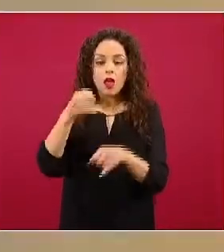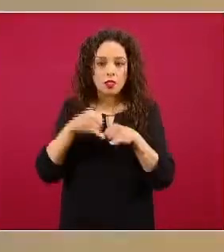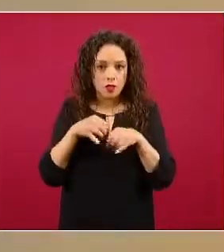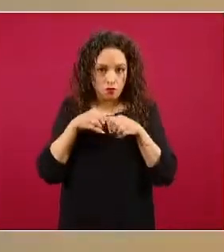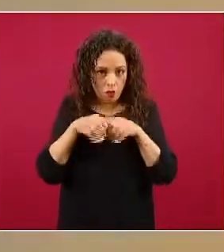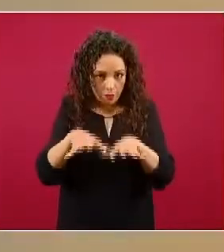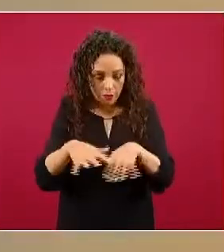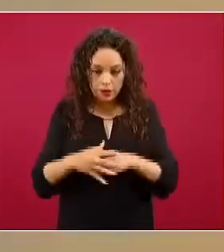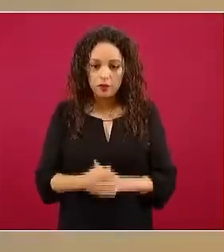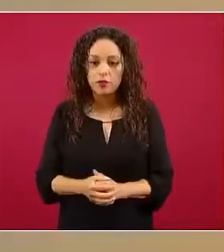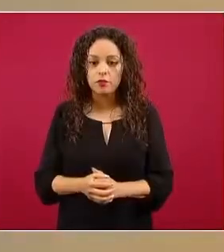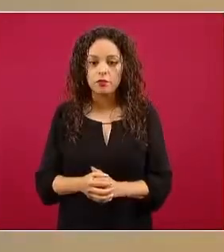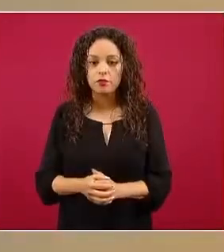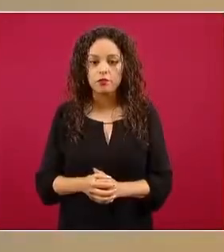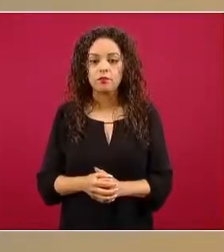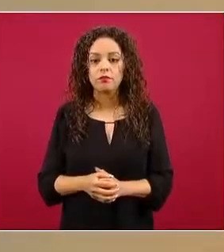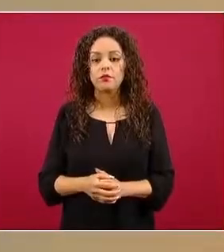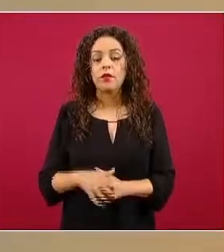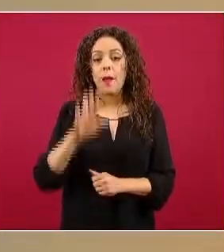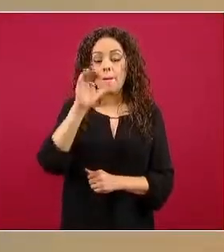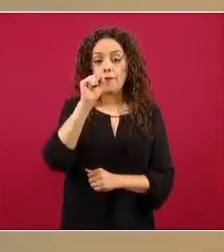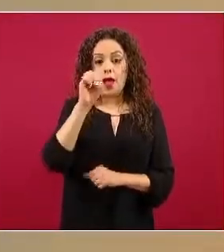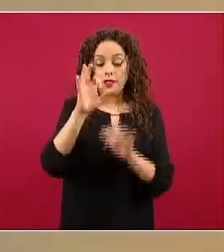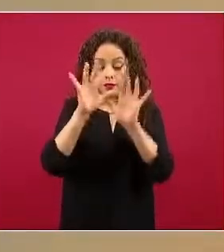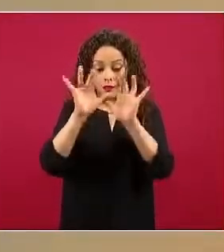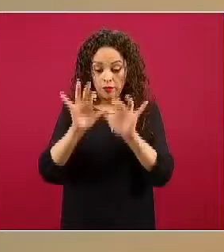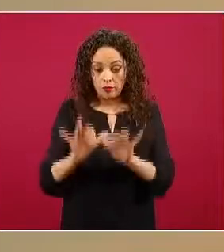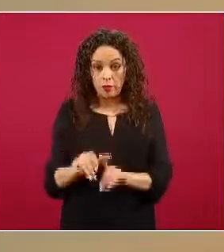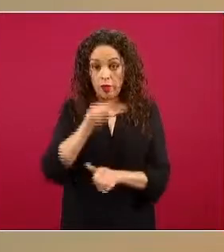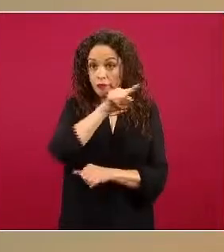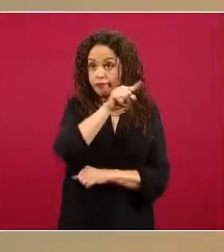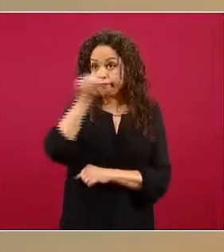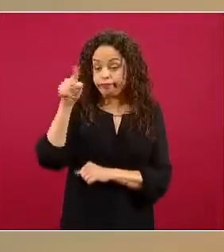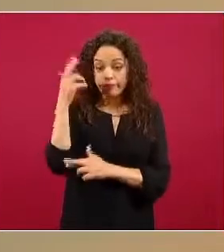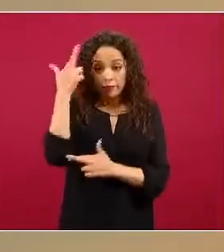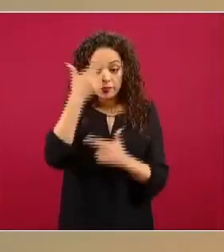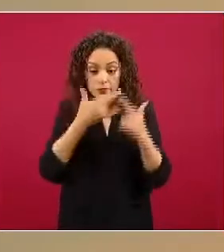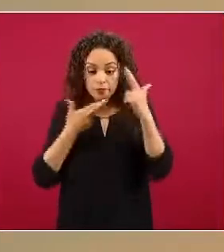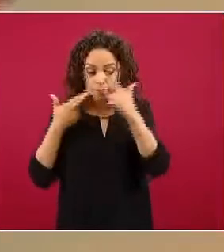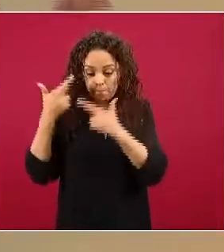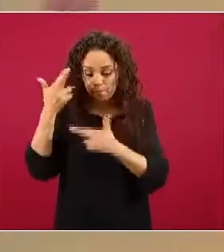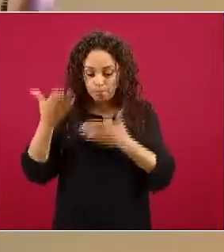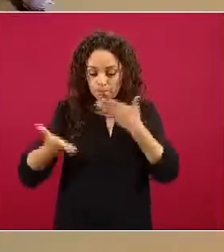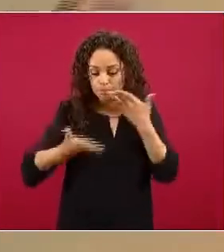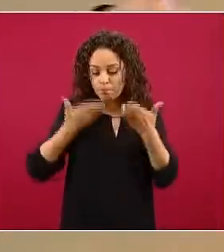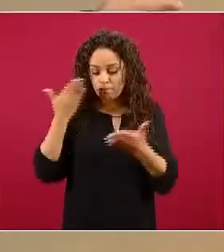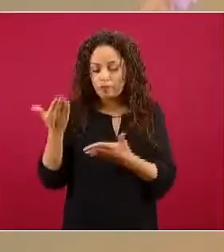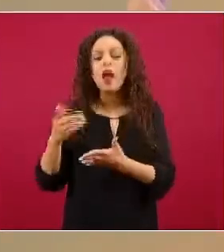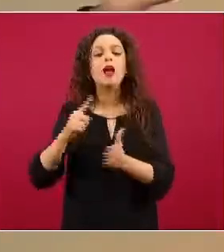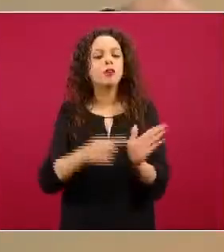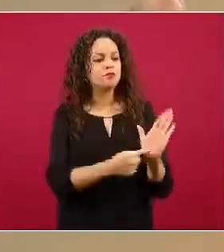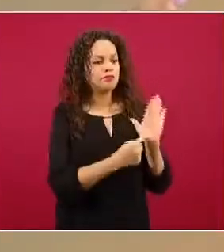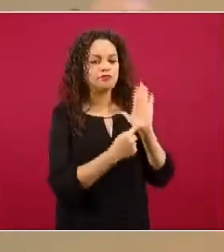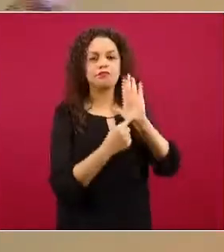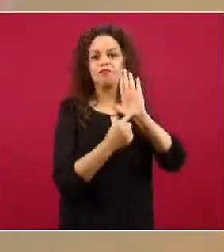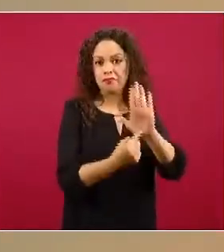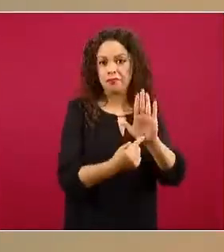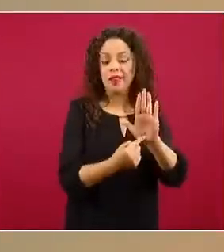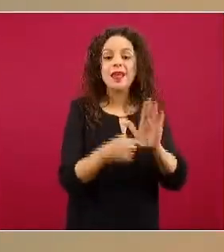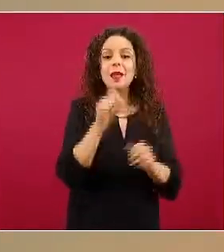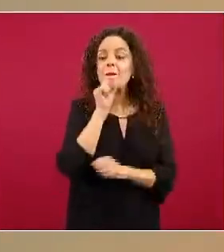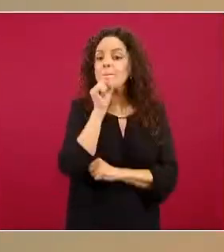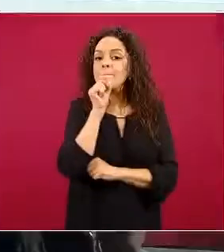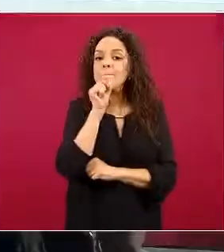casos, las bases de datos que ellos revisan, analizan y presentan son exactamente los mismos